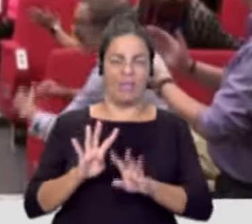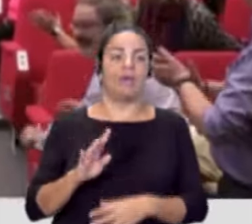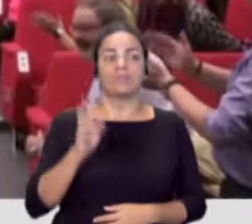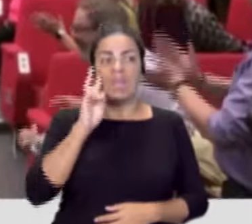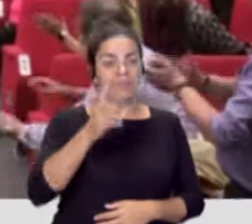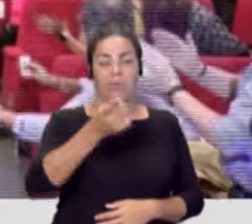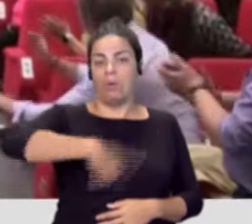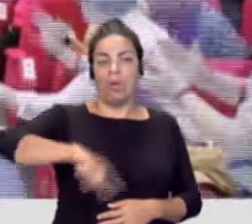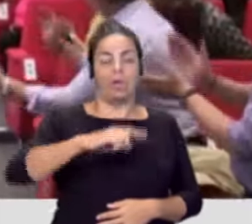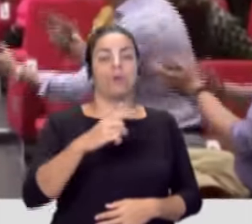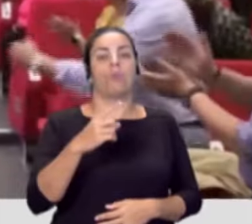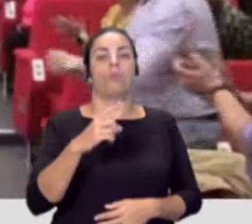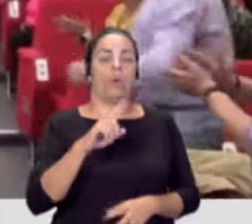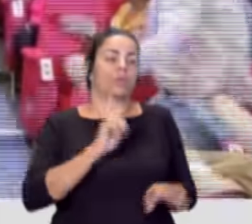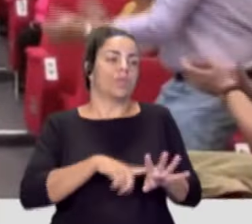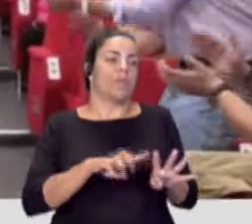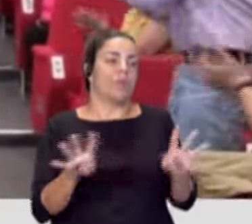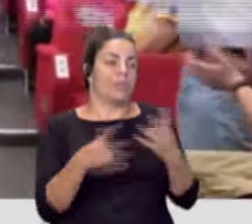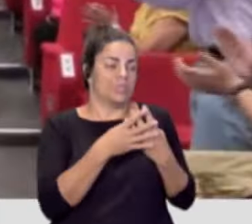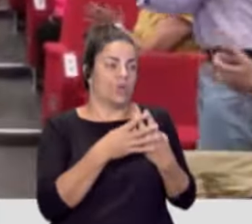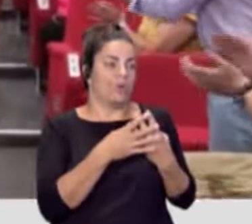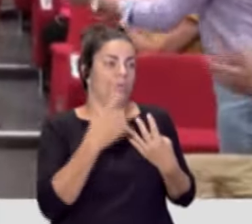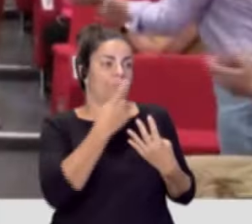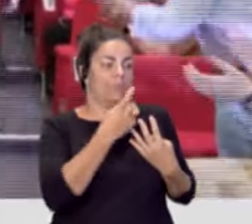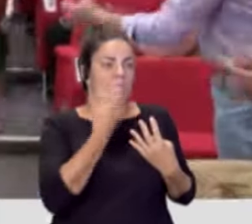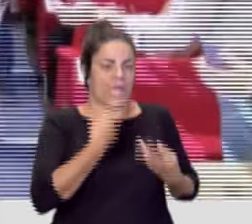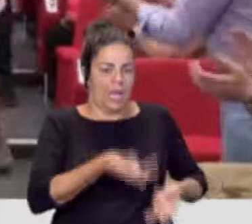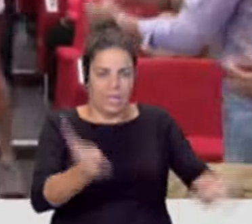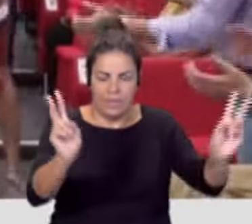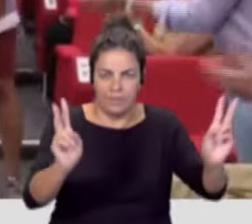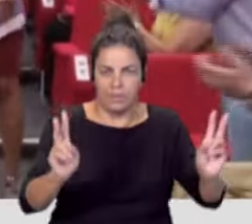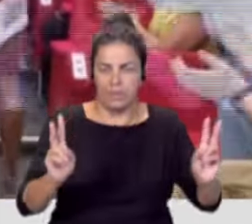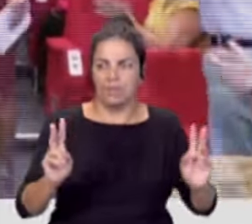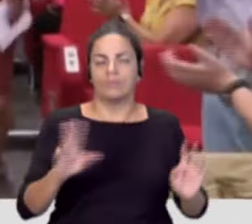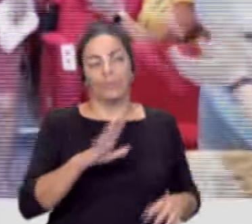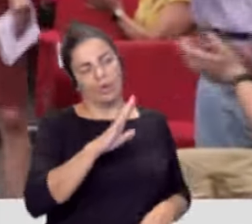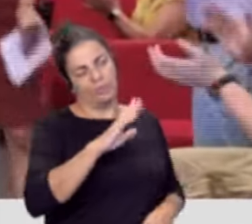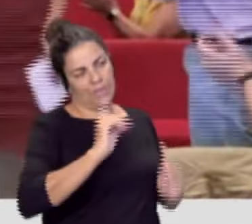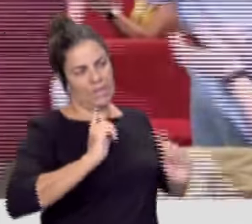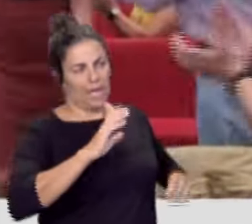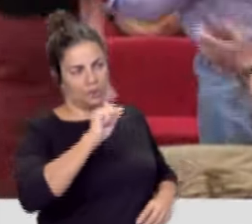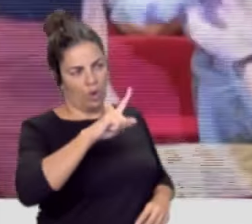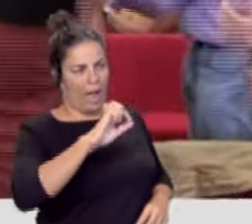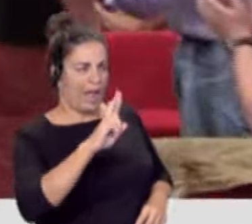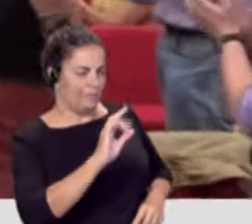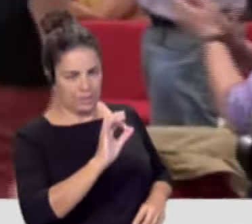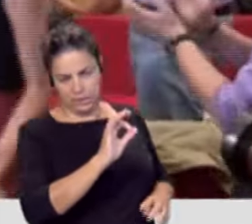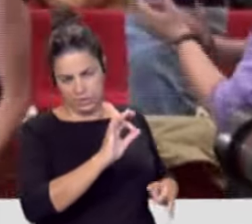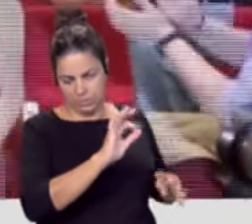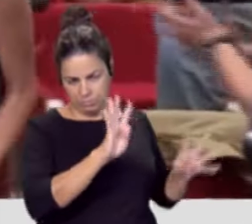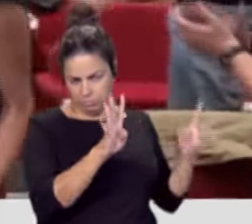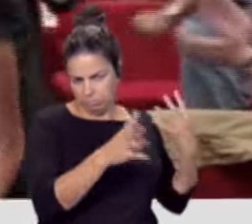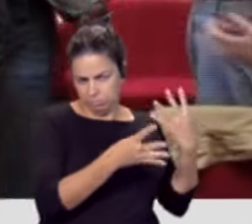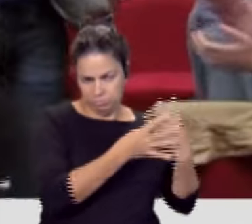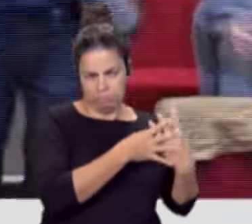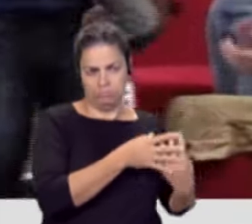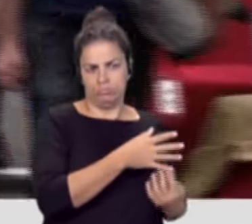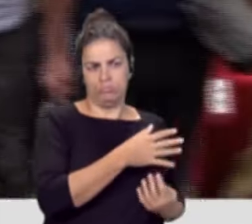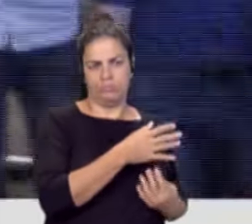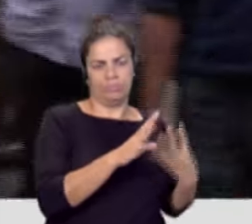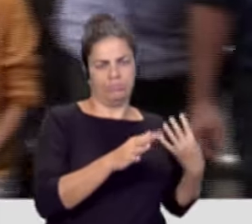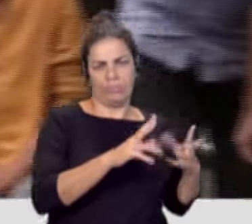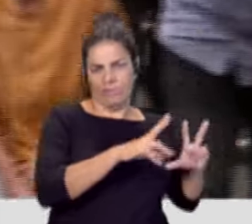tiempo de prisión, pero al final... El caso de Alves es verdad que puede volver. Exacto, pero entonces... Eso sí que es, bueno, aparte de todas